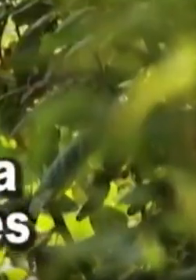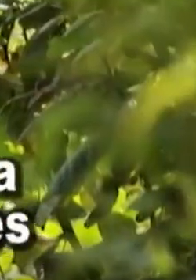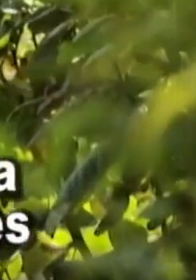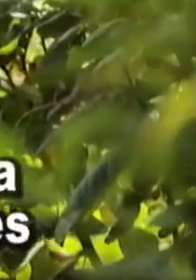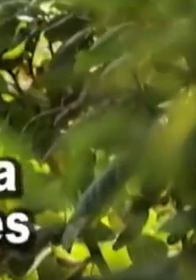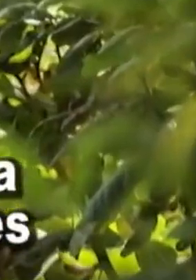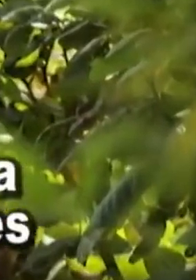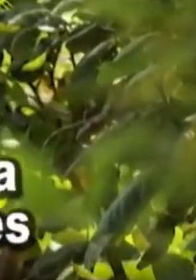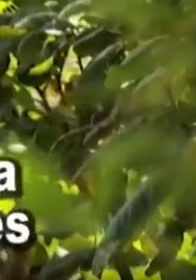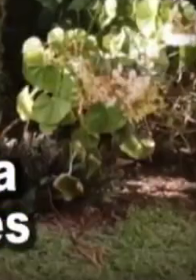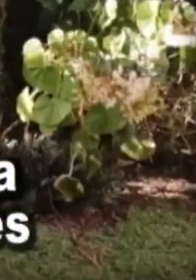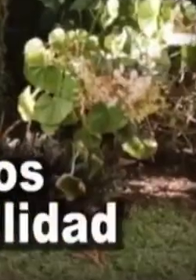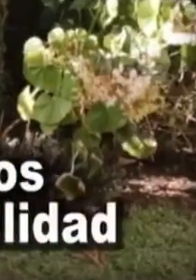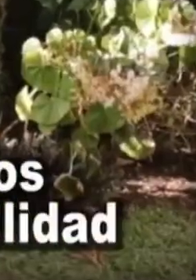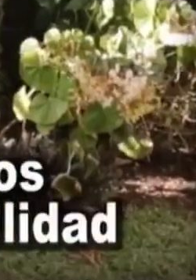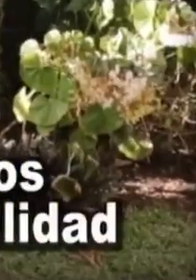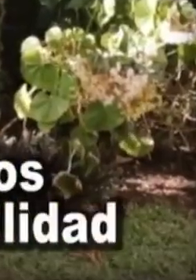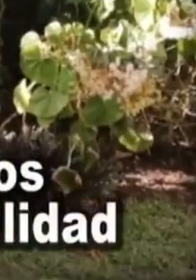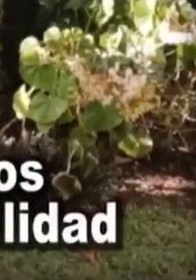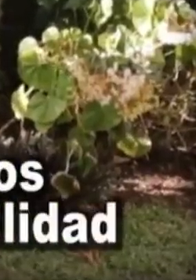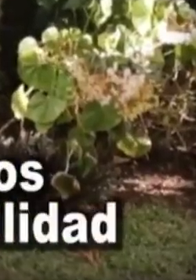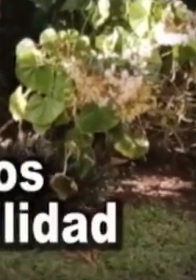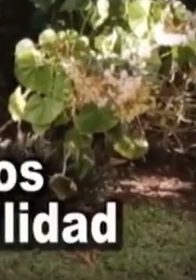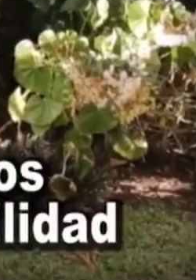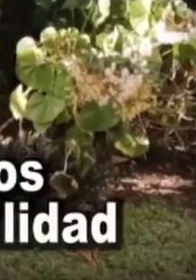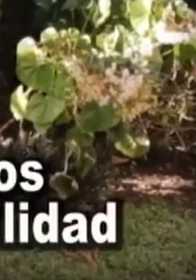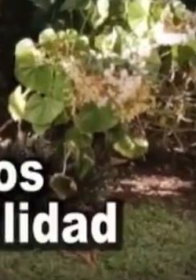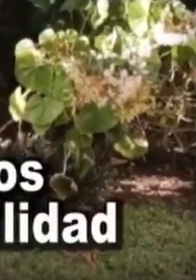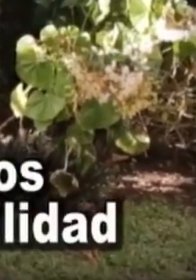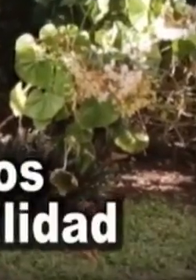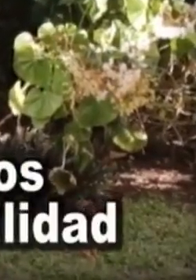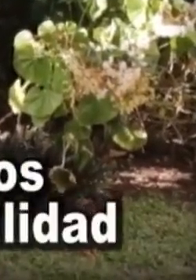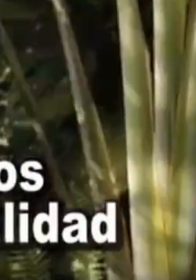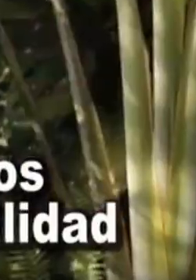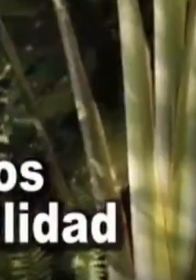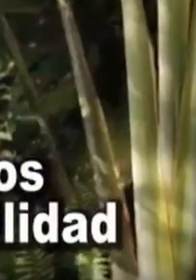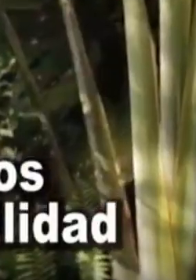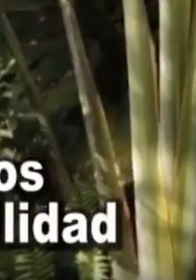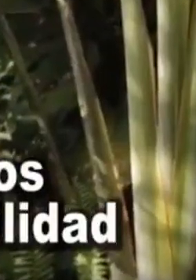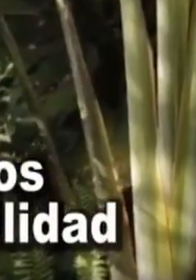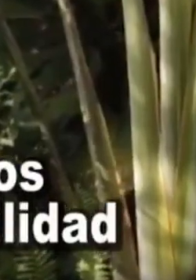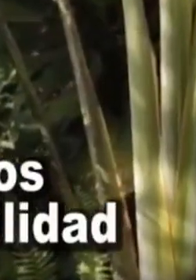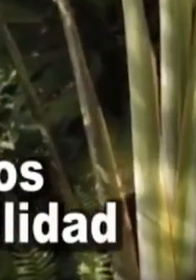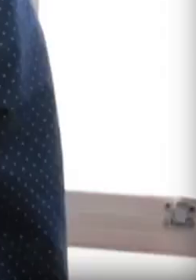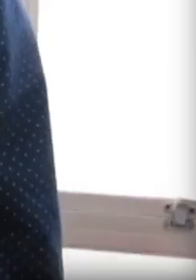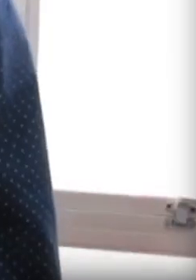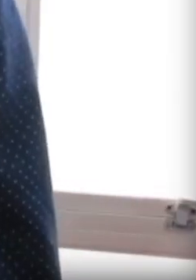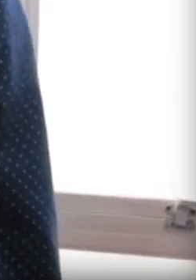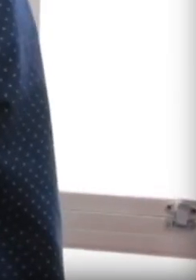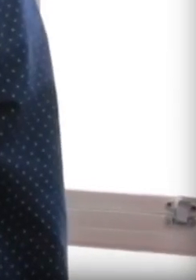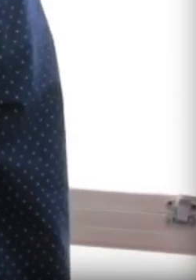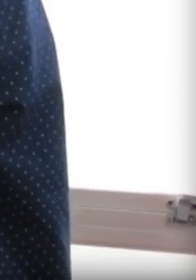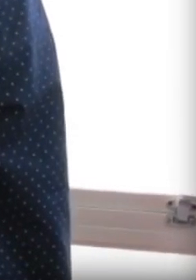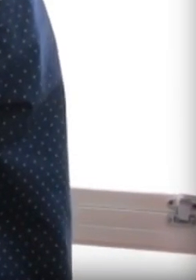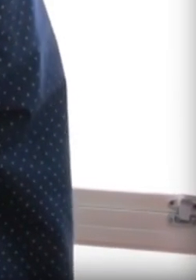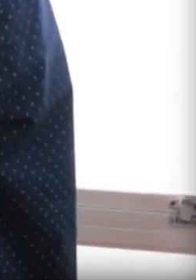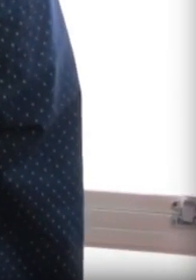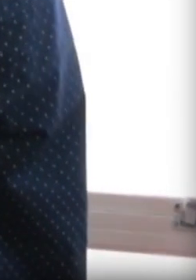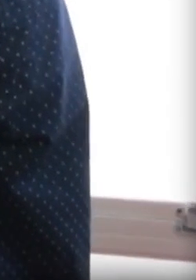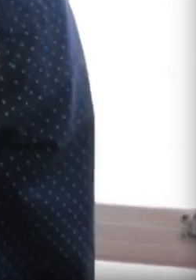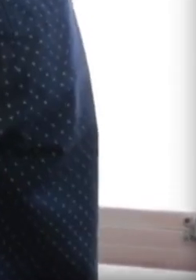los grupos más vulnerables, protegiéndonos unos a otros con compromiso y responsabilidad. Lavo,